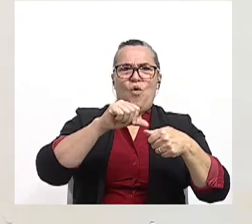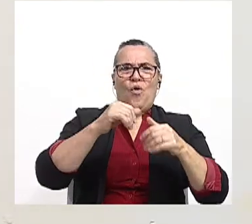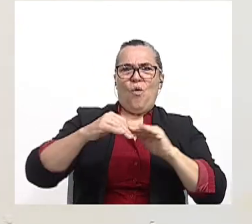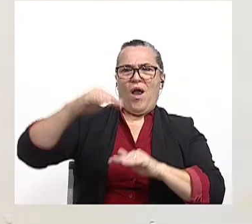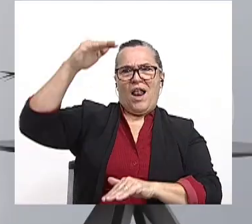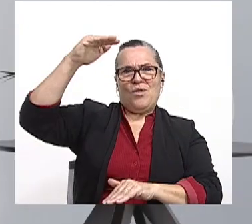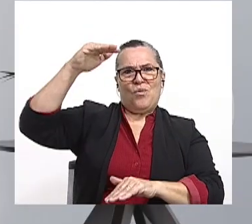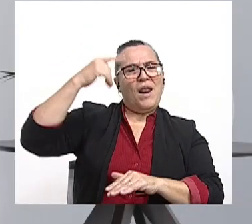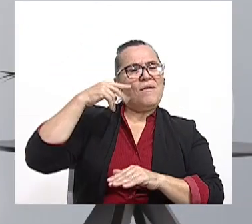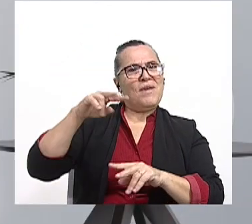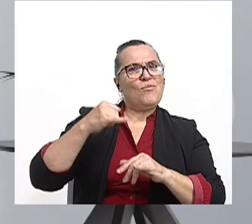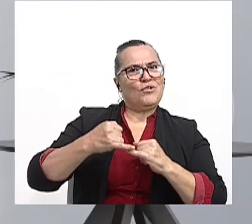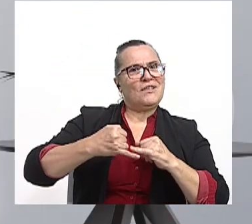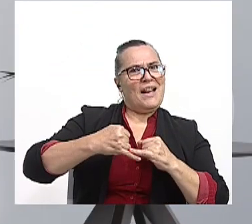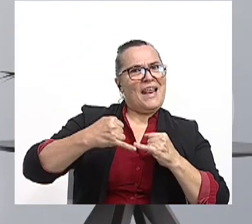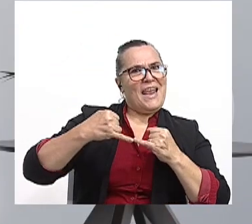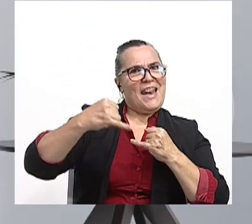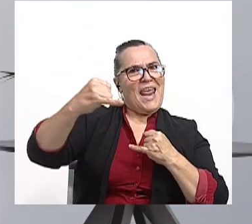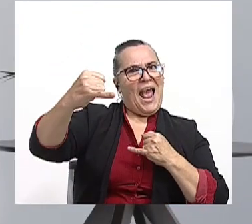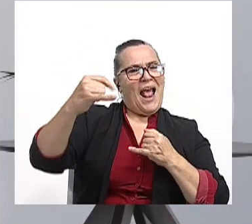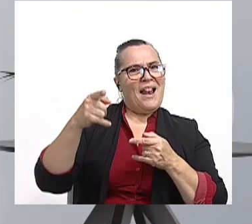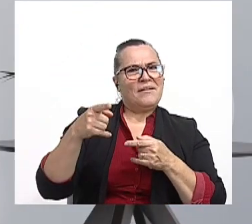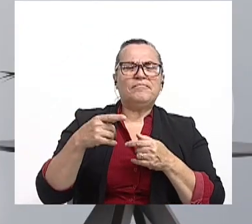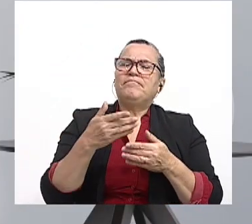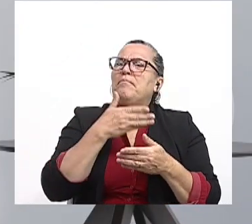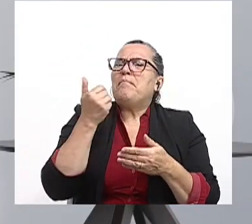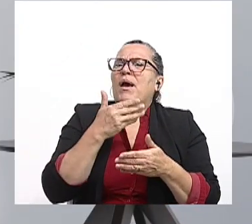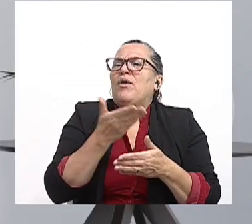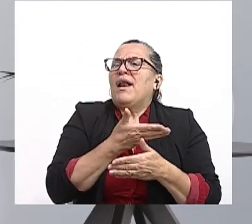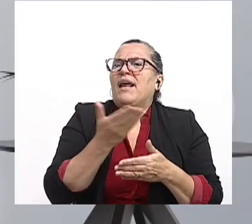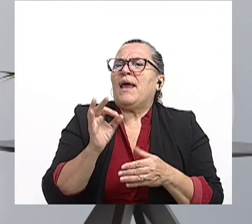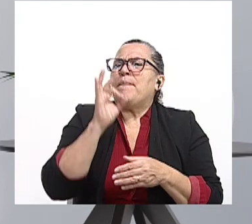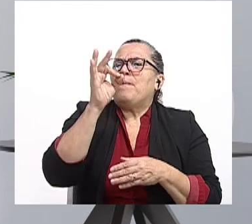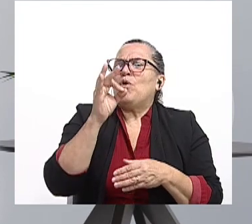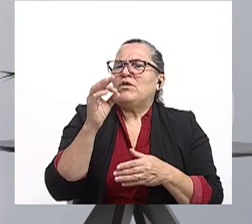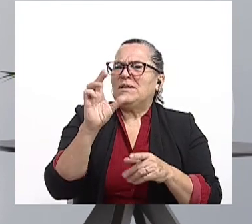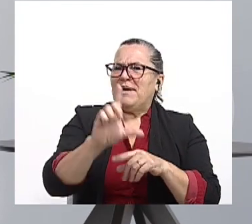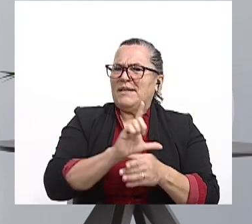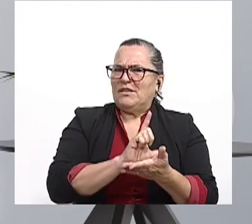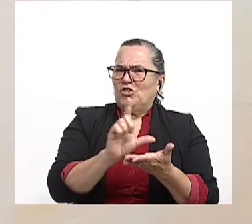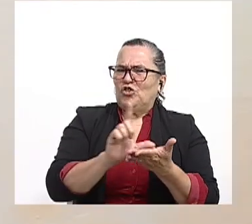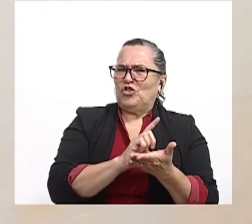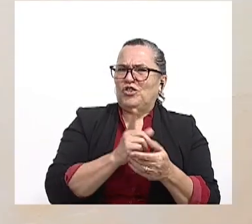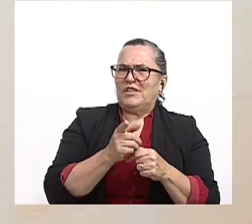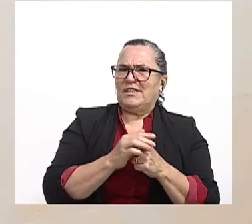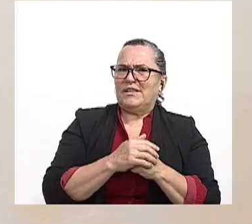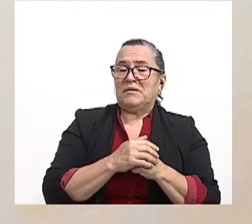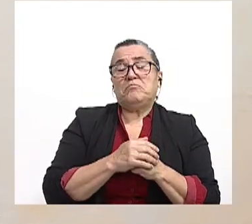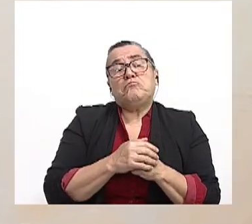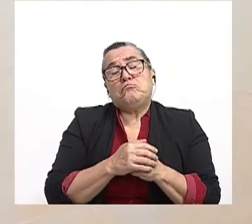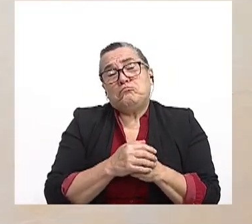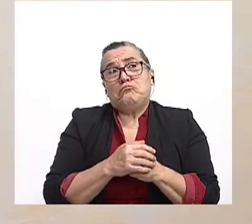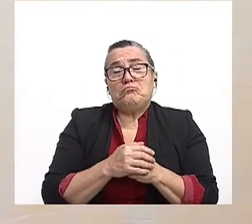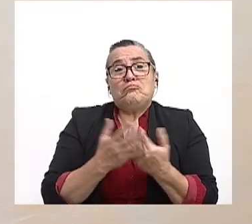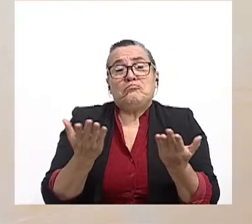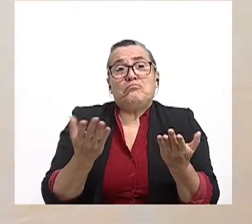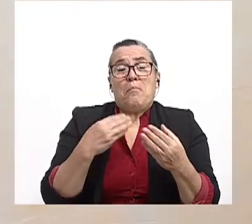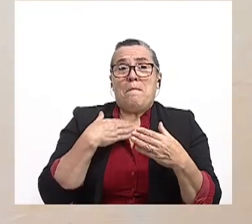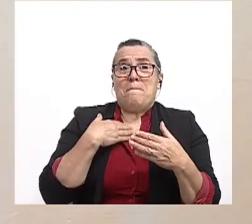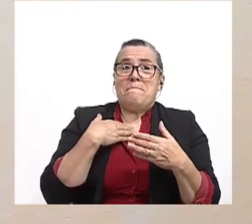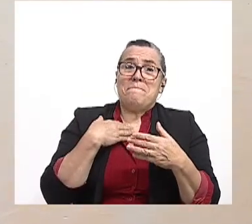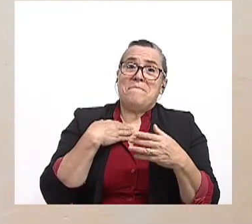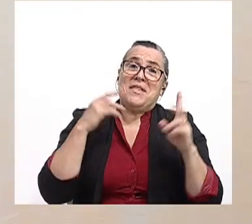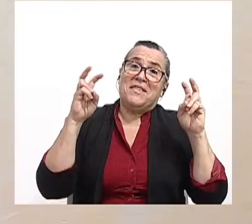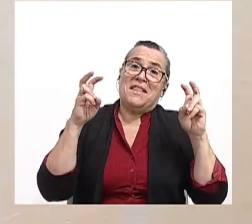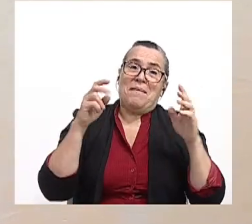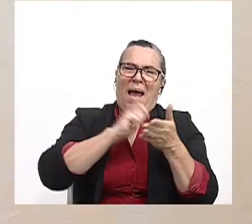lineal. ¿Qué podemos mejorar para nuestras próximas clases, Mariana? Bueno, profe, en mi caso, tomar